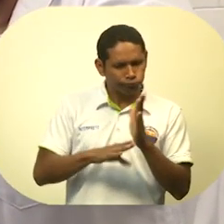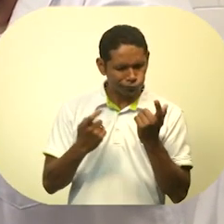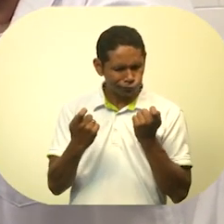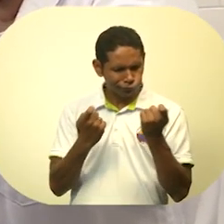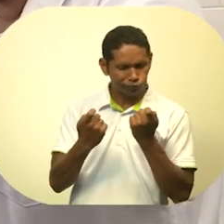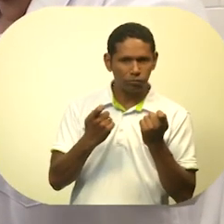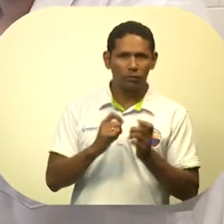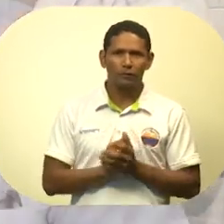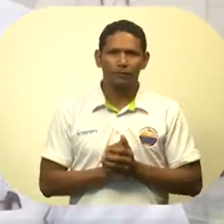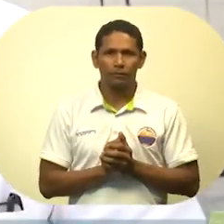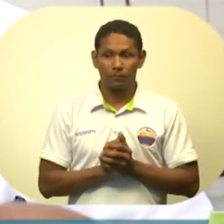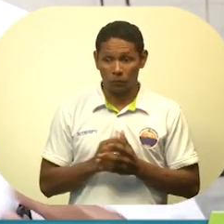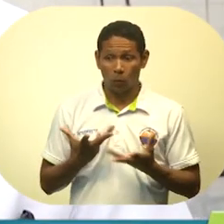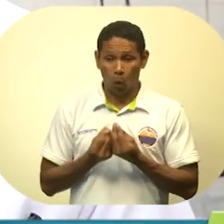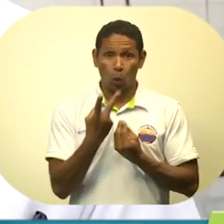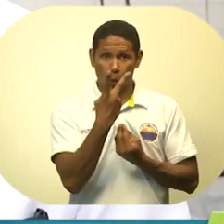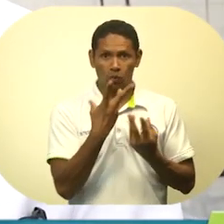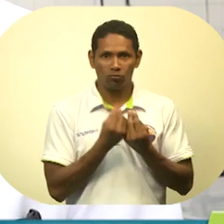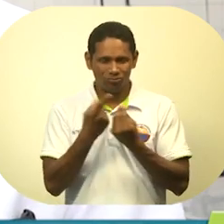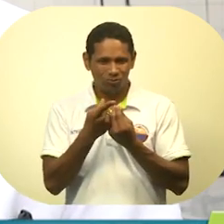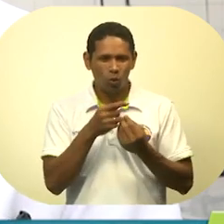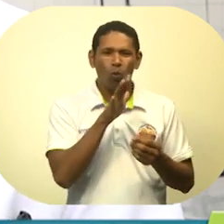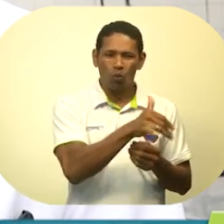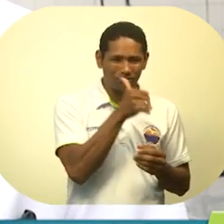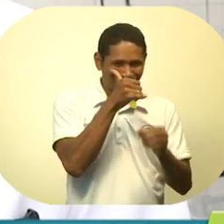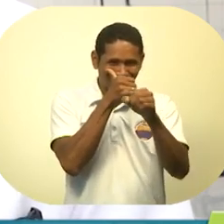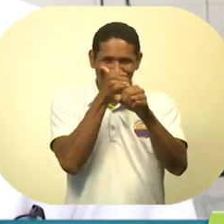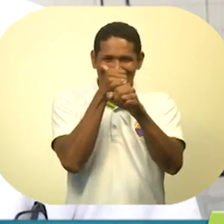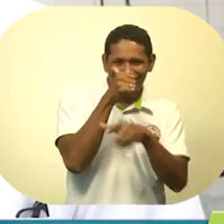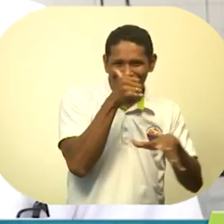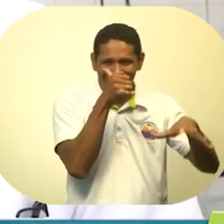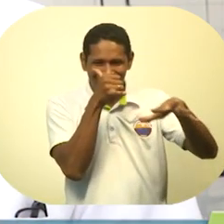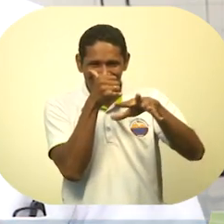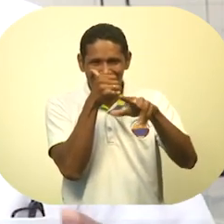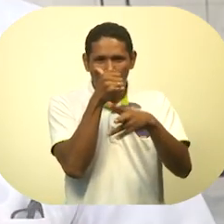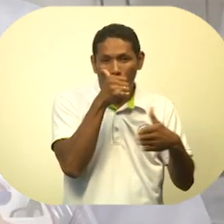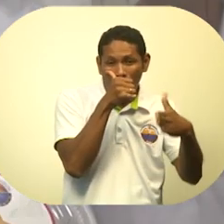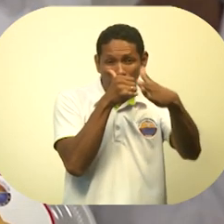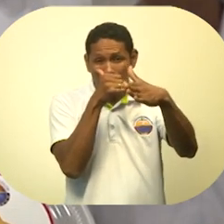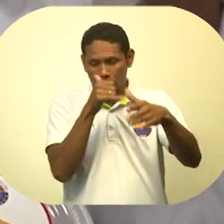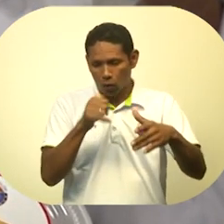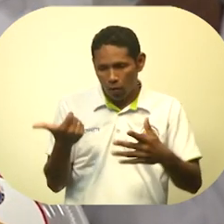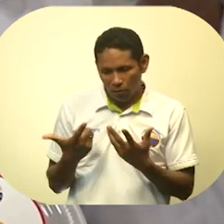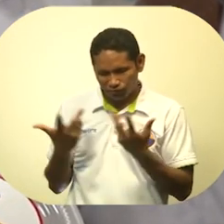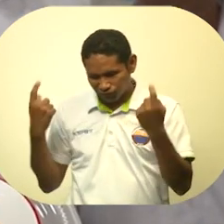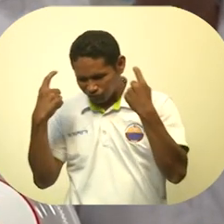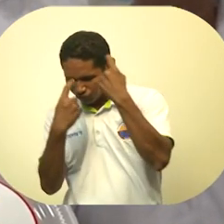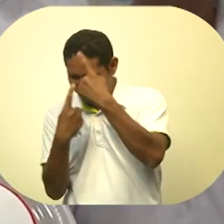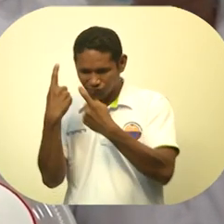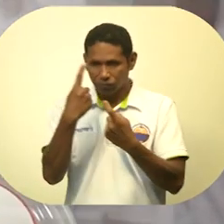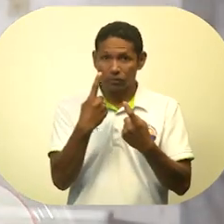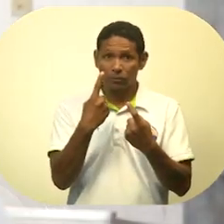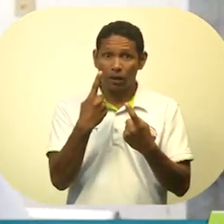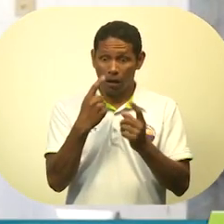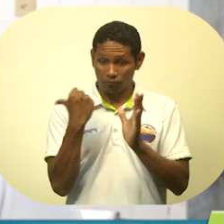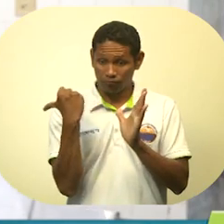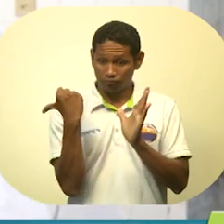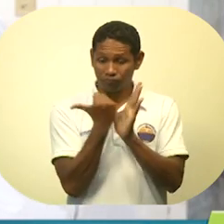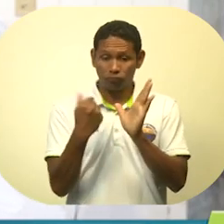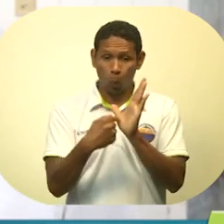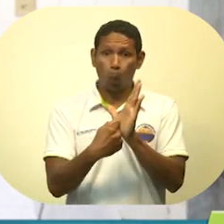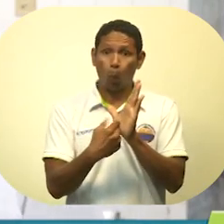Terminamos 2 grupos, un grupo en agronomía y el grupo nuestro en ingeniería pesquera, con productos patentables inmediatamente. Una patente no